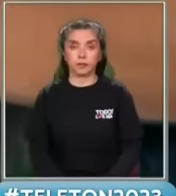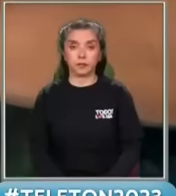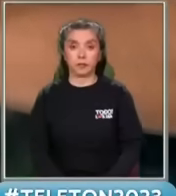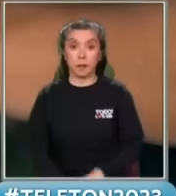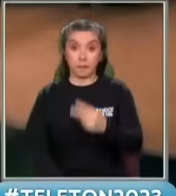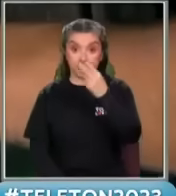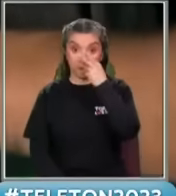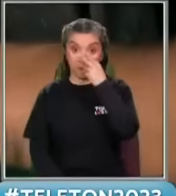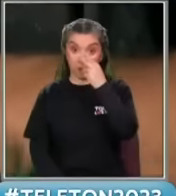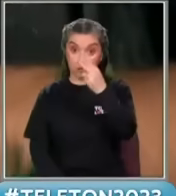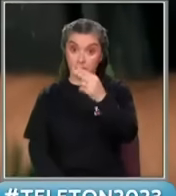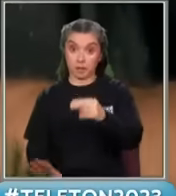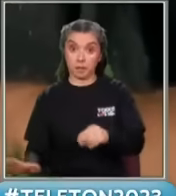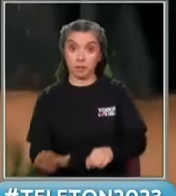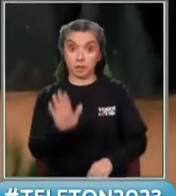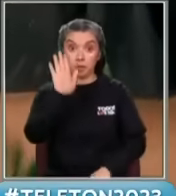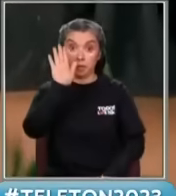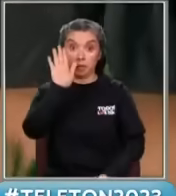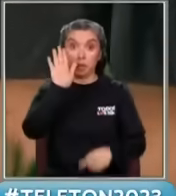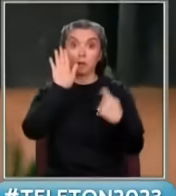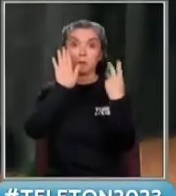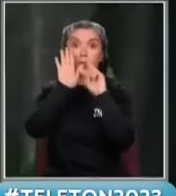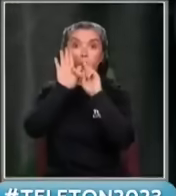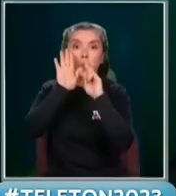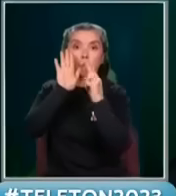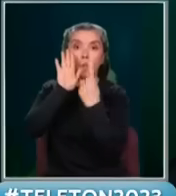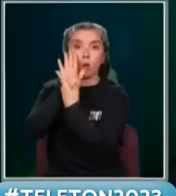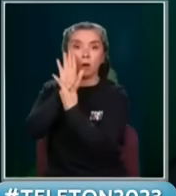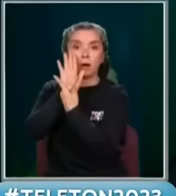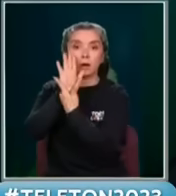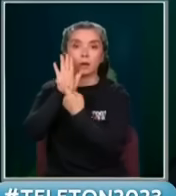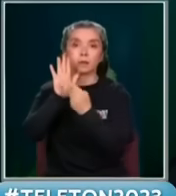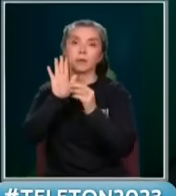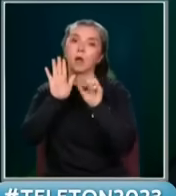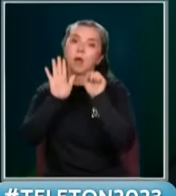Porque en mi mano ya tengo un as de corazones.